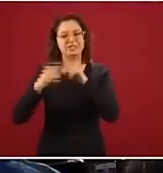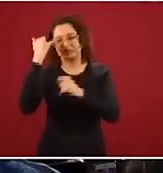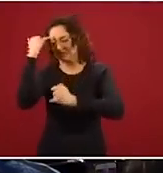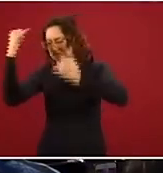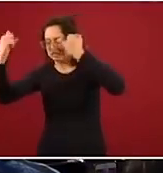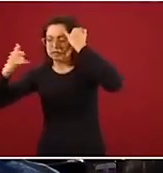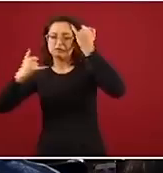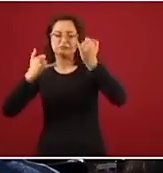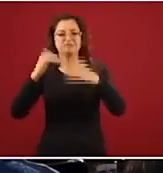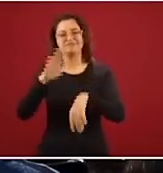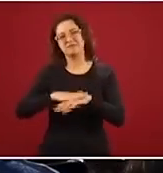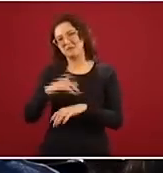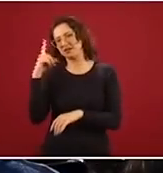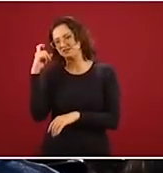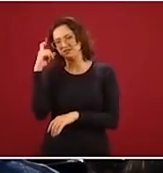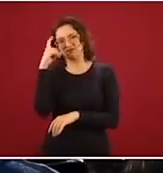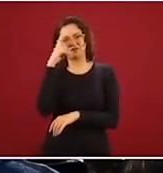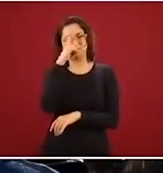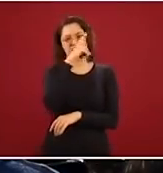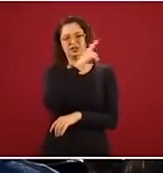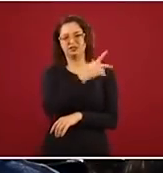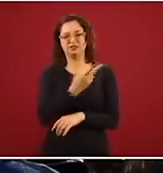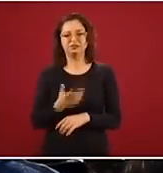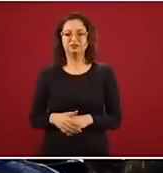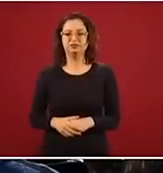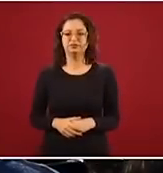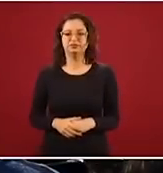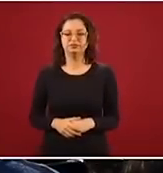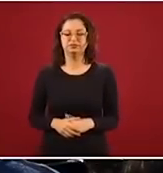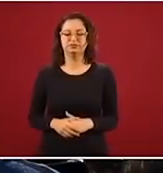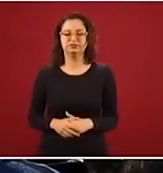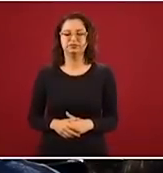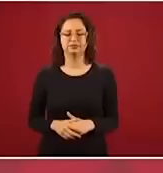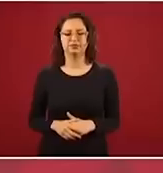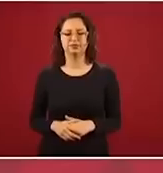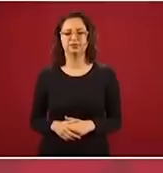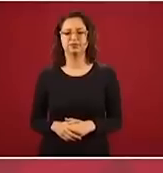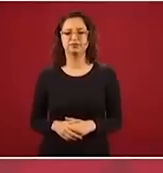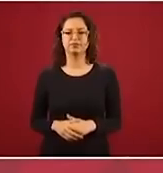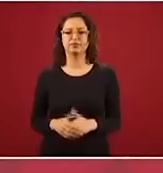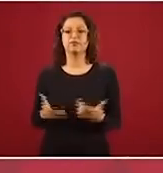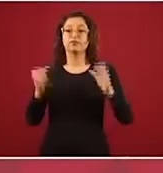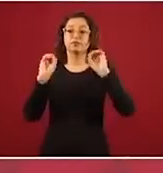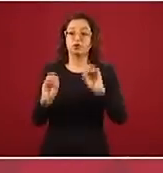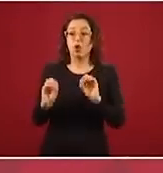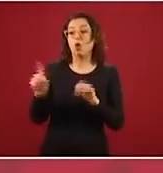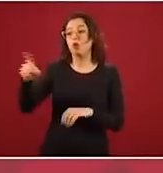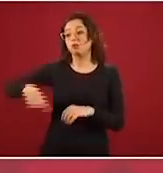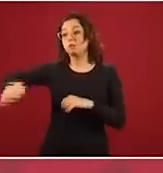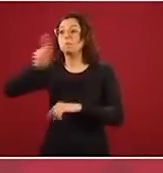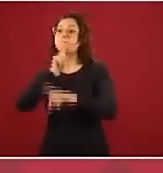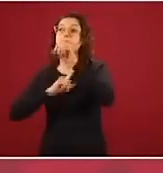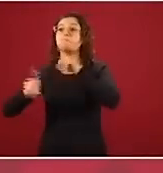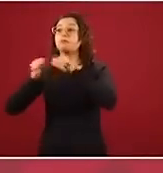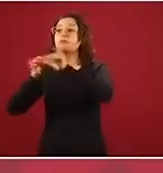inventar cosas, o se van a ver más ridículos. Por ejemplo,